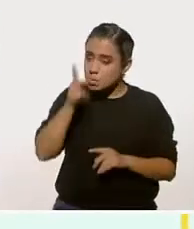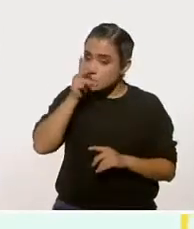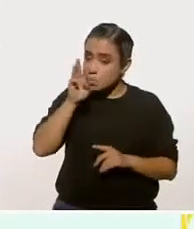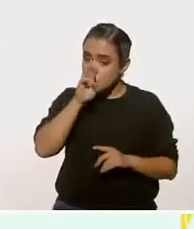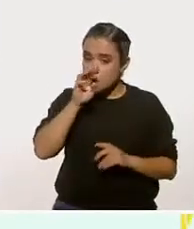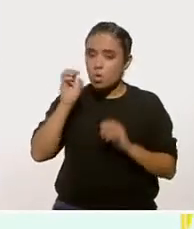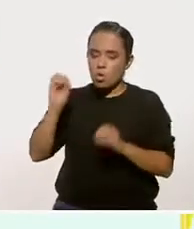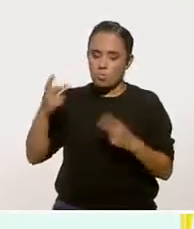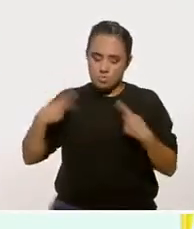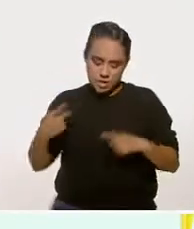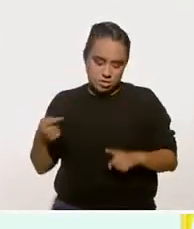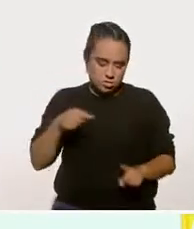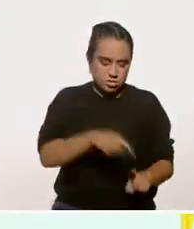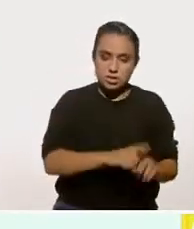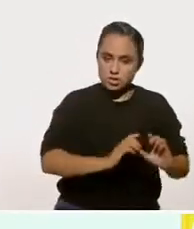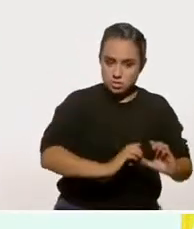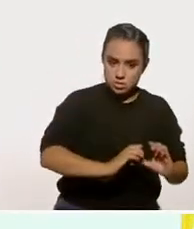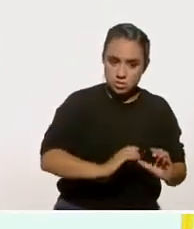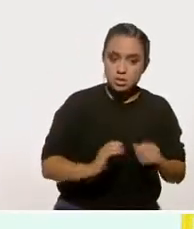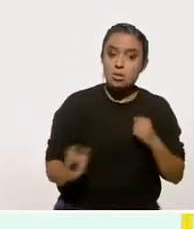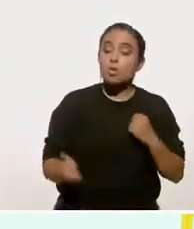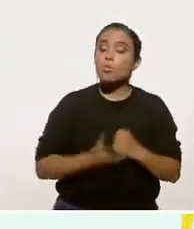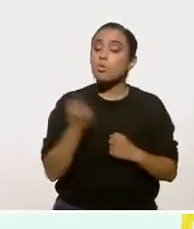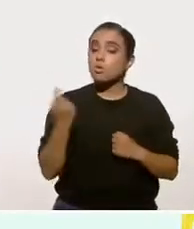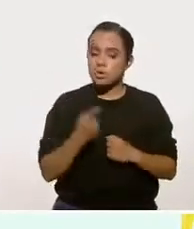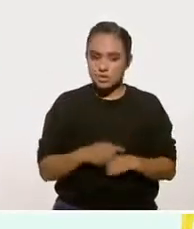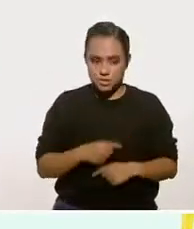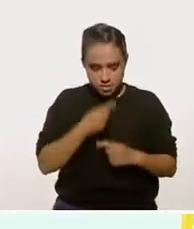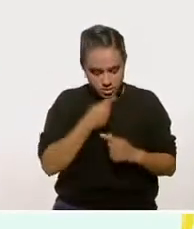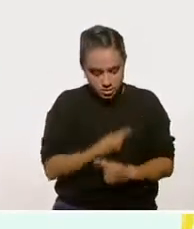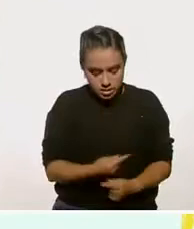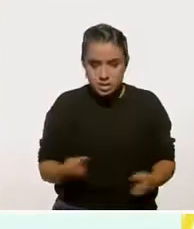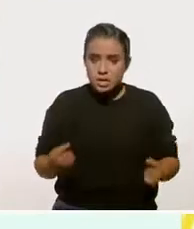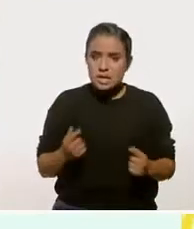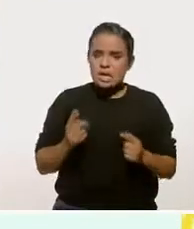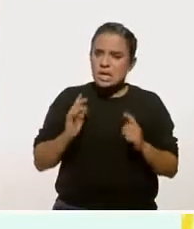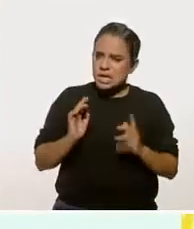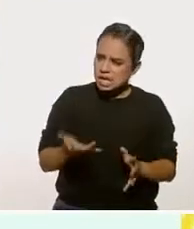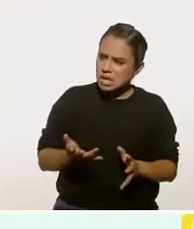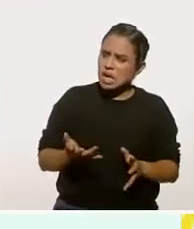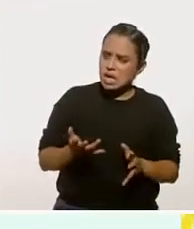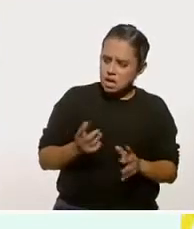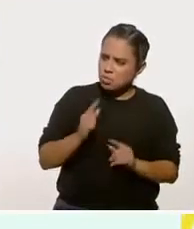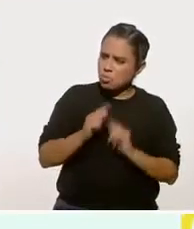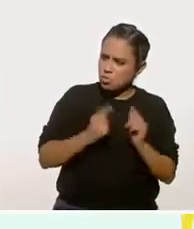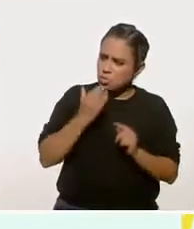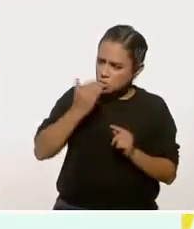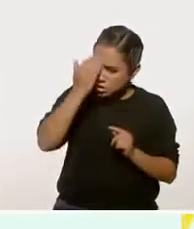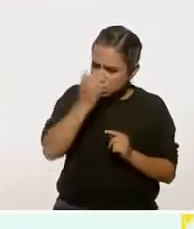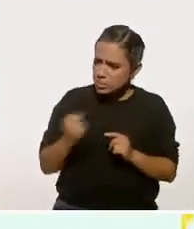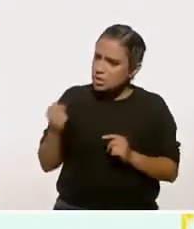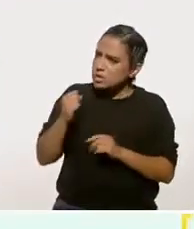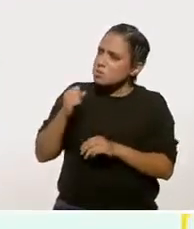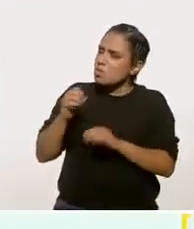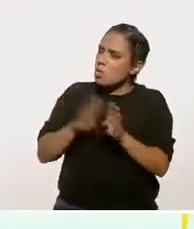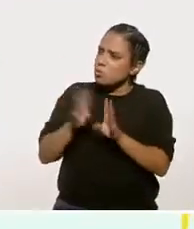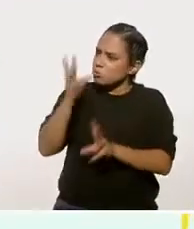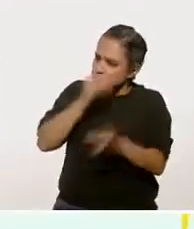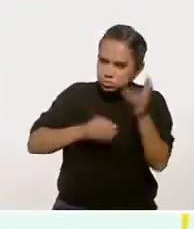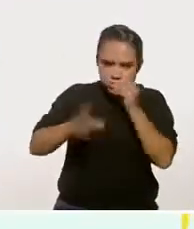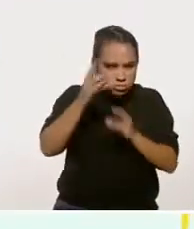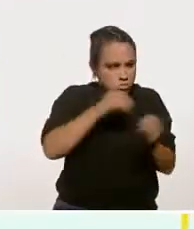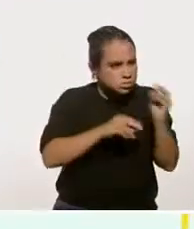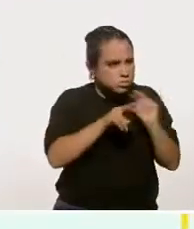para los cuidadores. Claro. ¿Por qué? Porque los niños tienen ya todas las capacidades y las habilidades para aprender y para estar en el